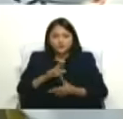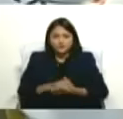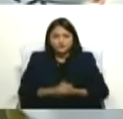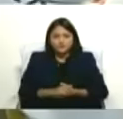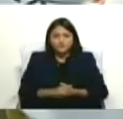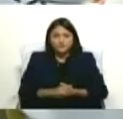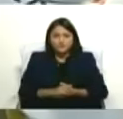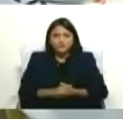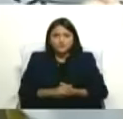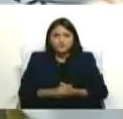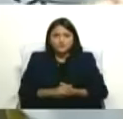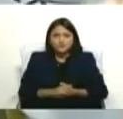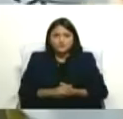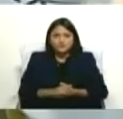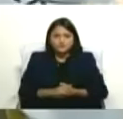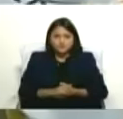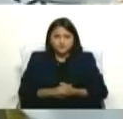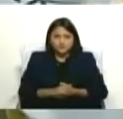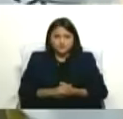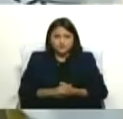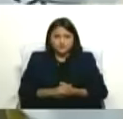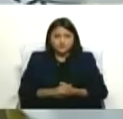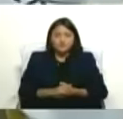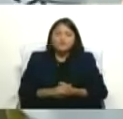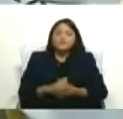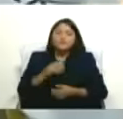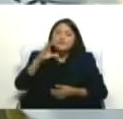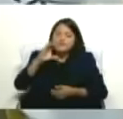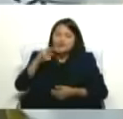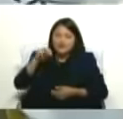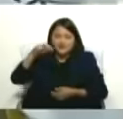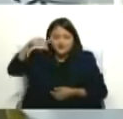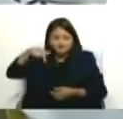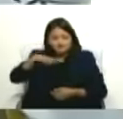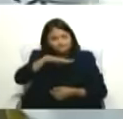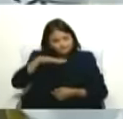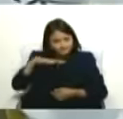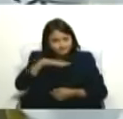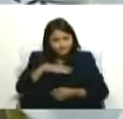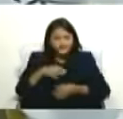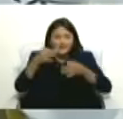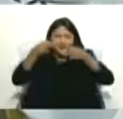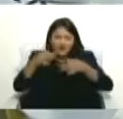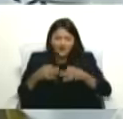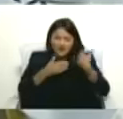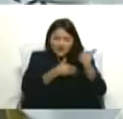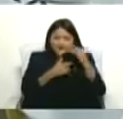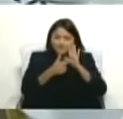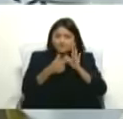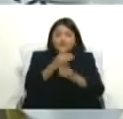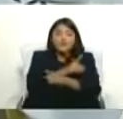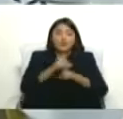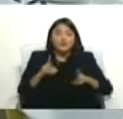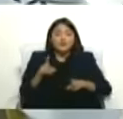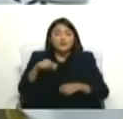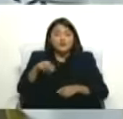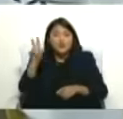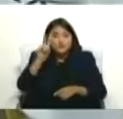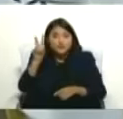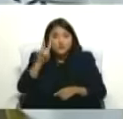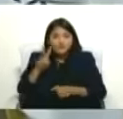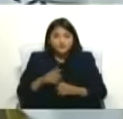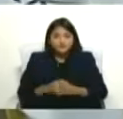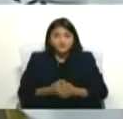10.555.092. El Consejo Nacional Electoral, como garante de la democracia en la